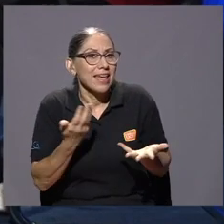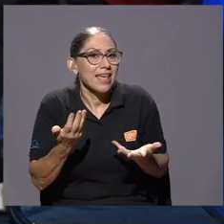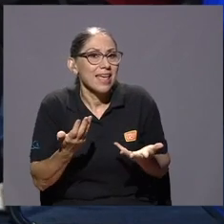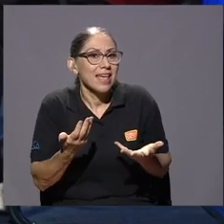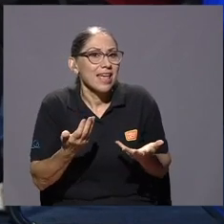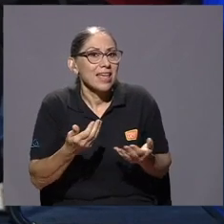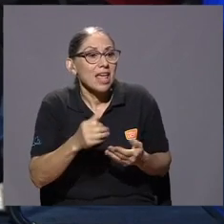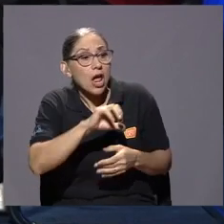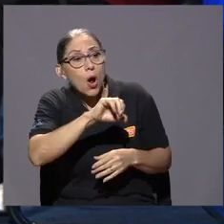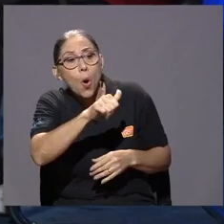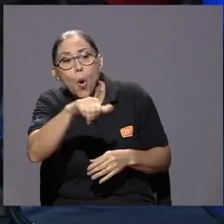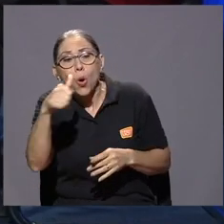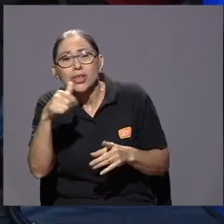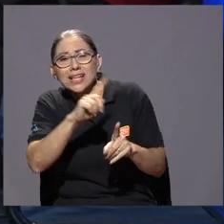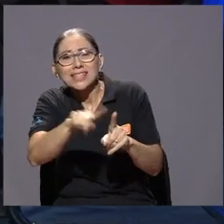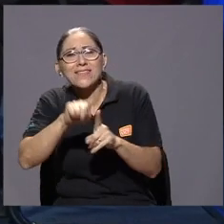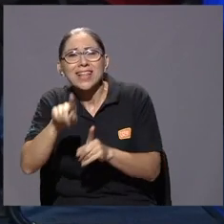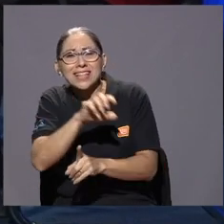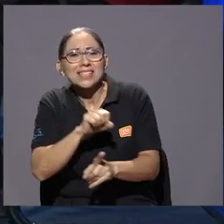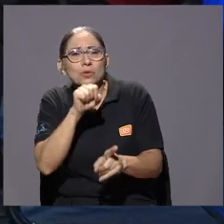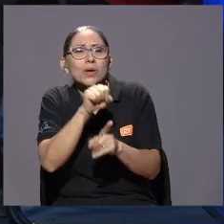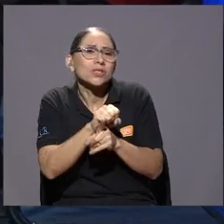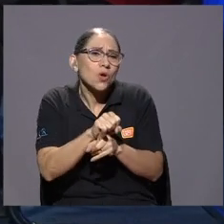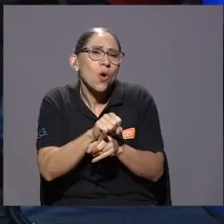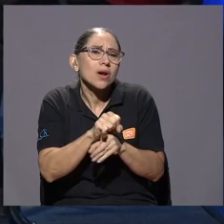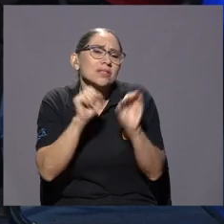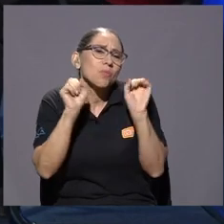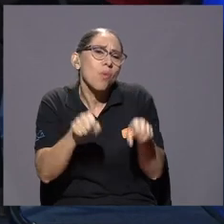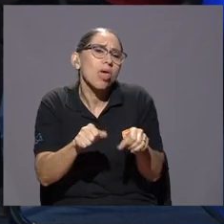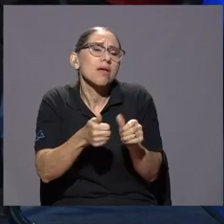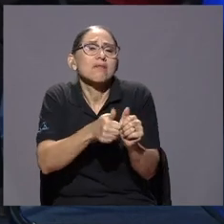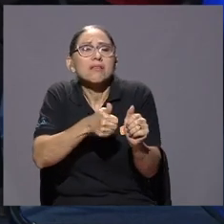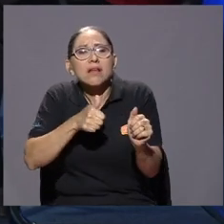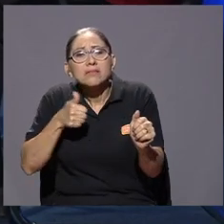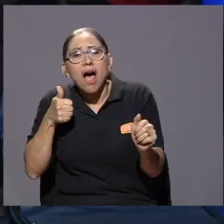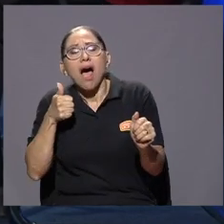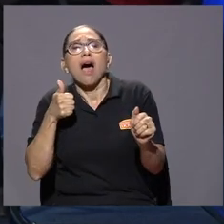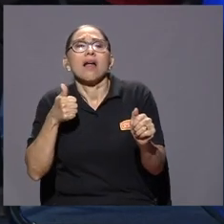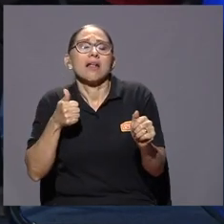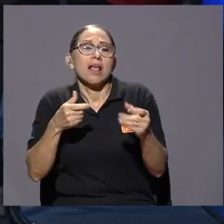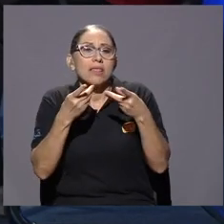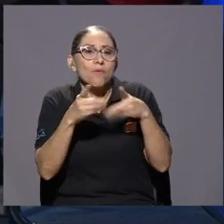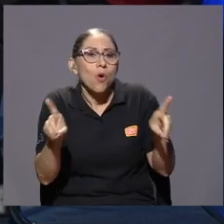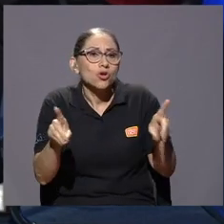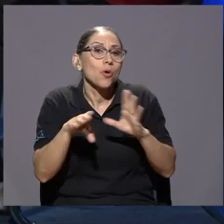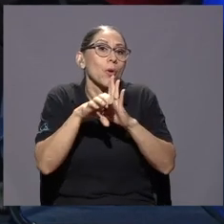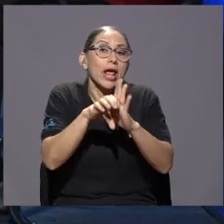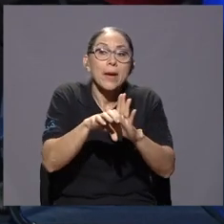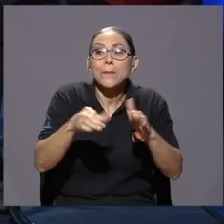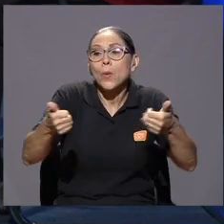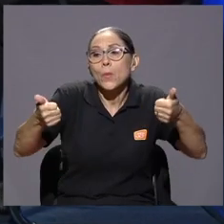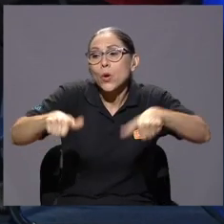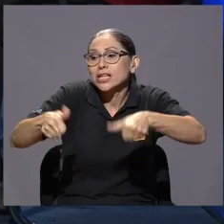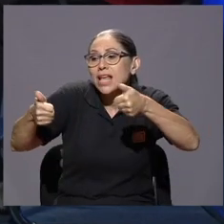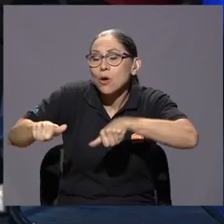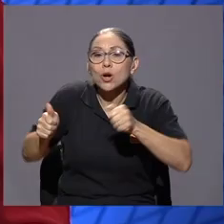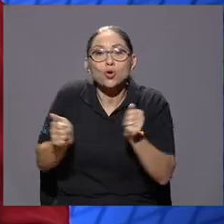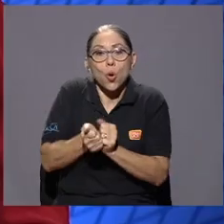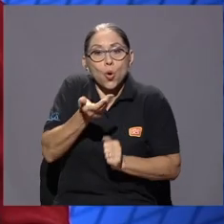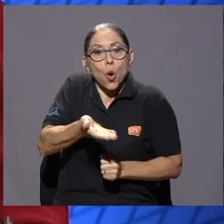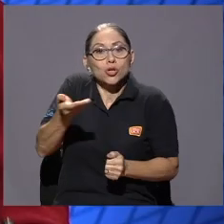sí podrían retrasar ese divorcio, que es el poderse poner de acuerdo en los bienes gananciales y en esos otros aspectos,